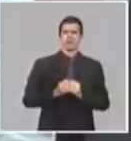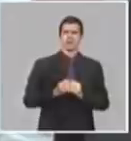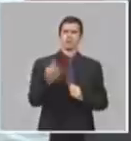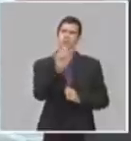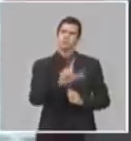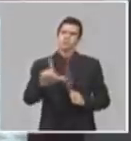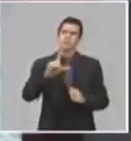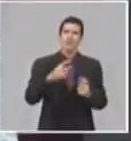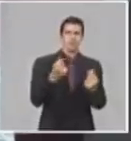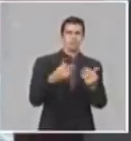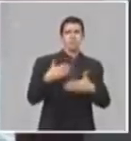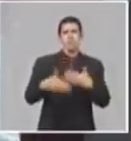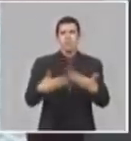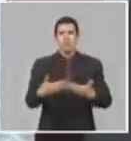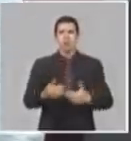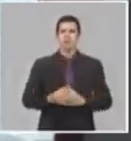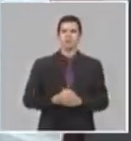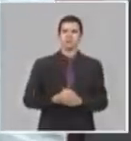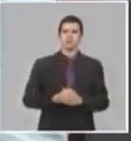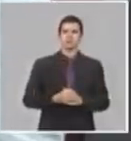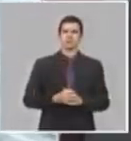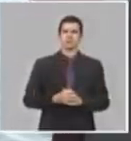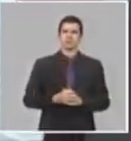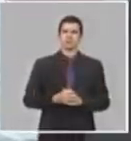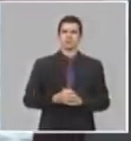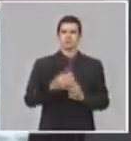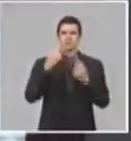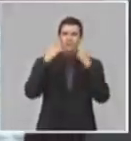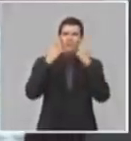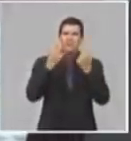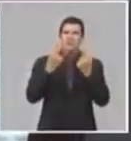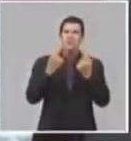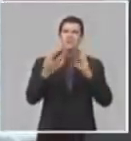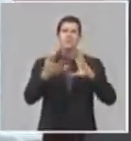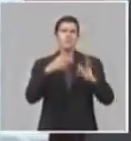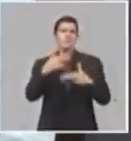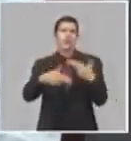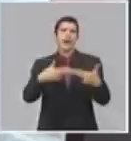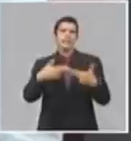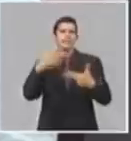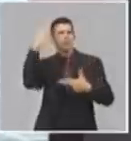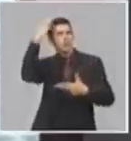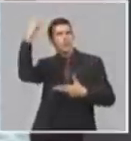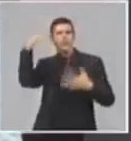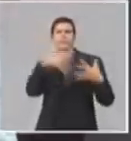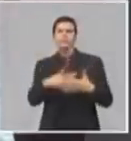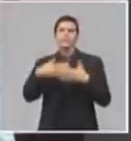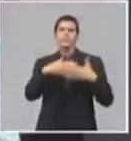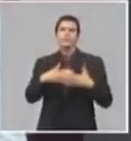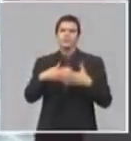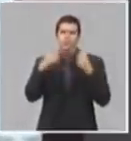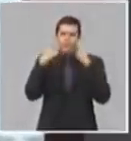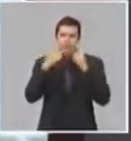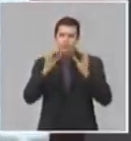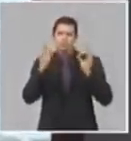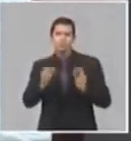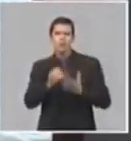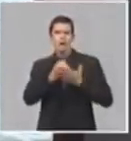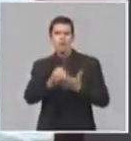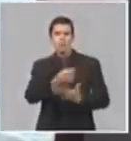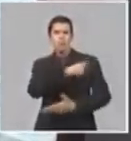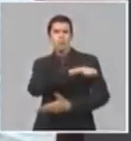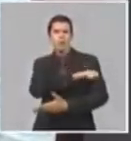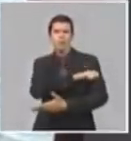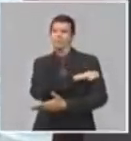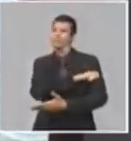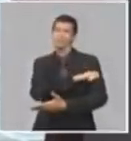los problemas sociales, la manera irresponsable e ineficiente con que han manejado el enfrentamiento a la pandemia.